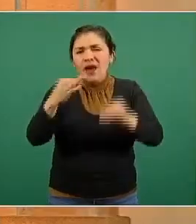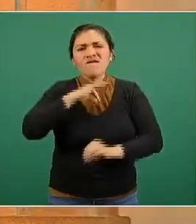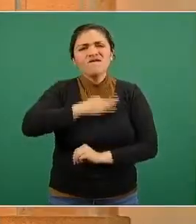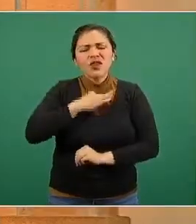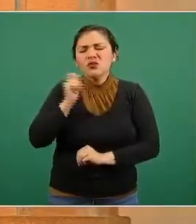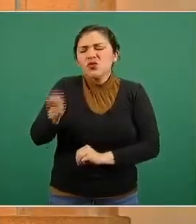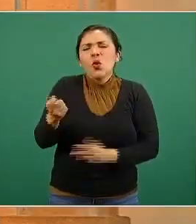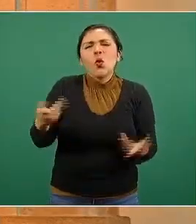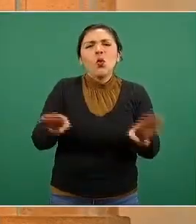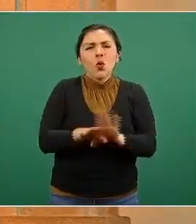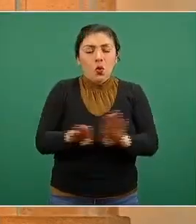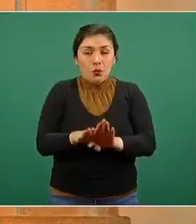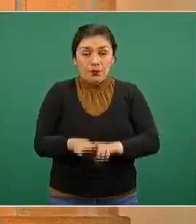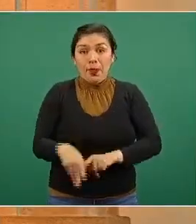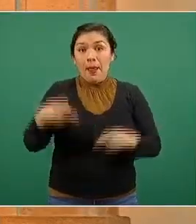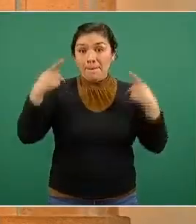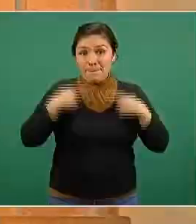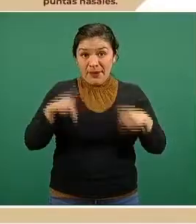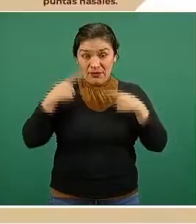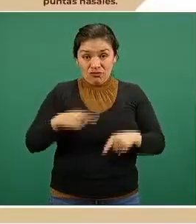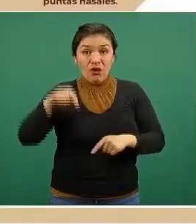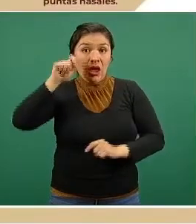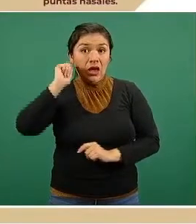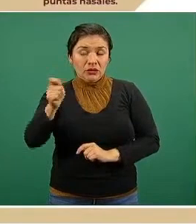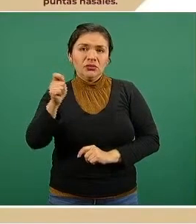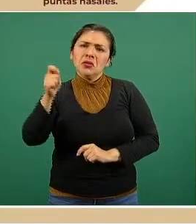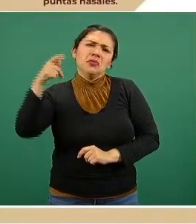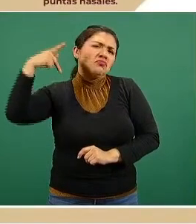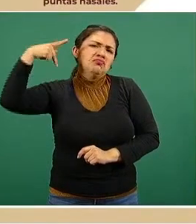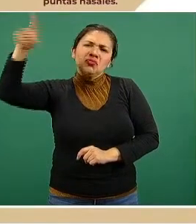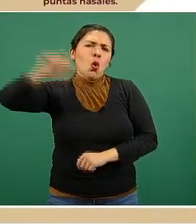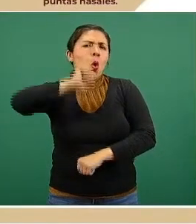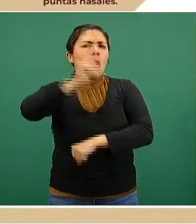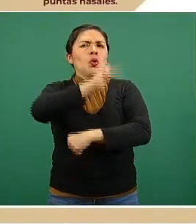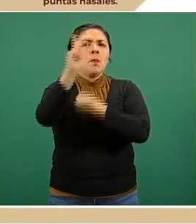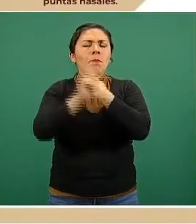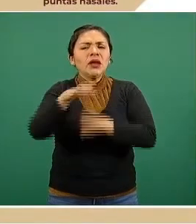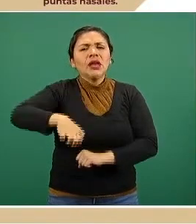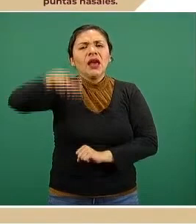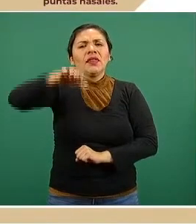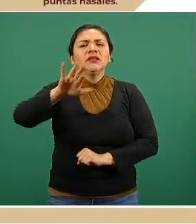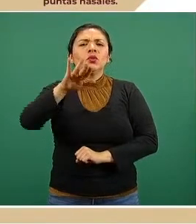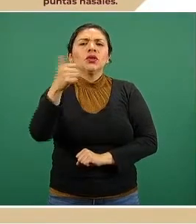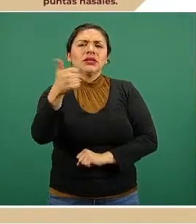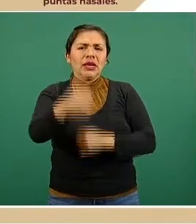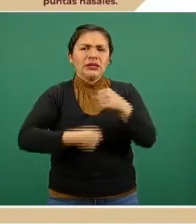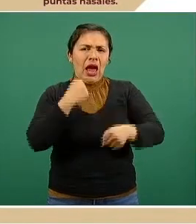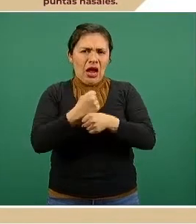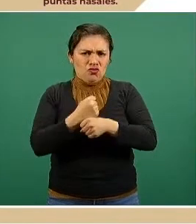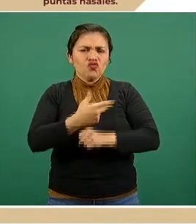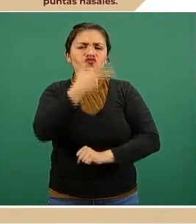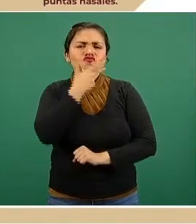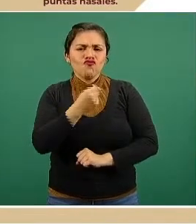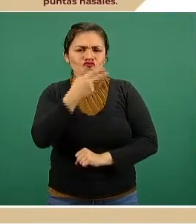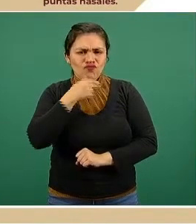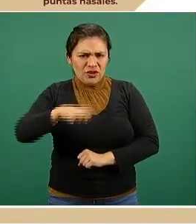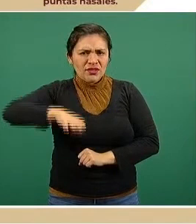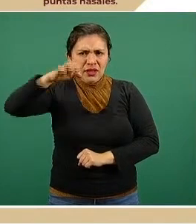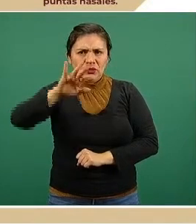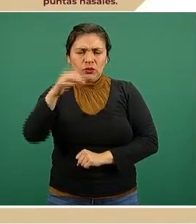virus. Esta persona, que es un ciudadano extranjero de 56 años de